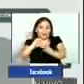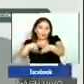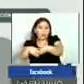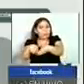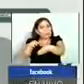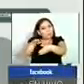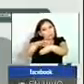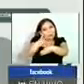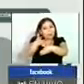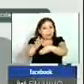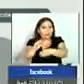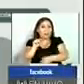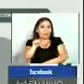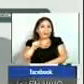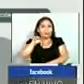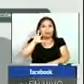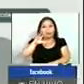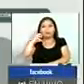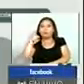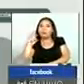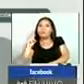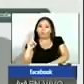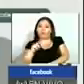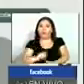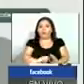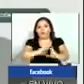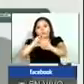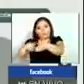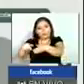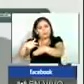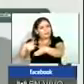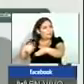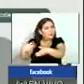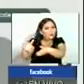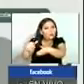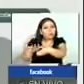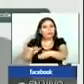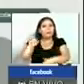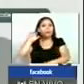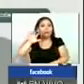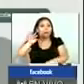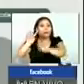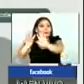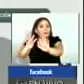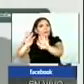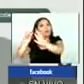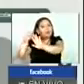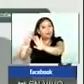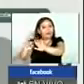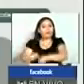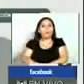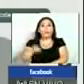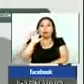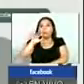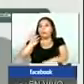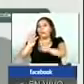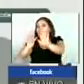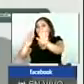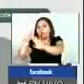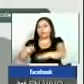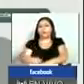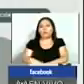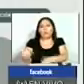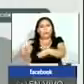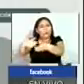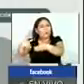son, en este caso, 501. El número de casos estables, 577. Y el número de personas que están